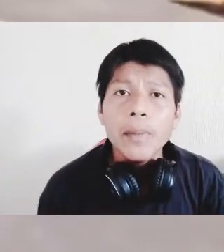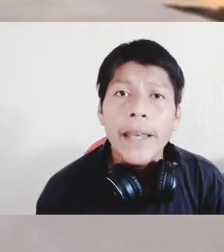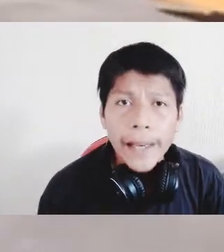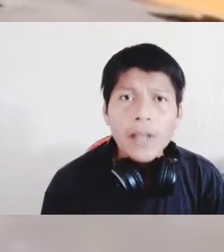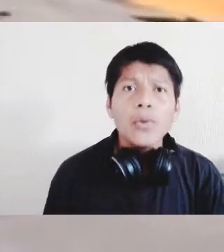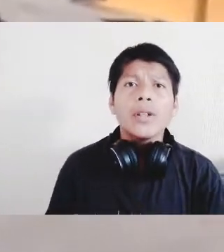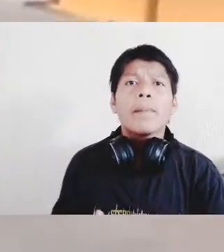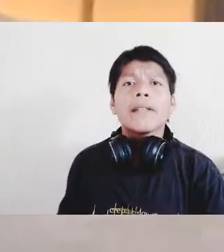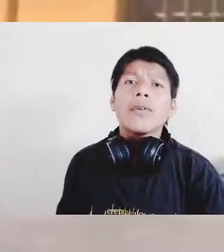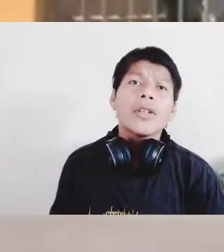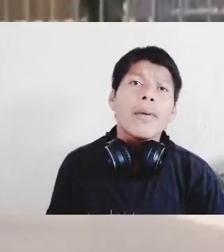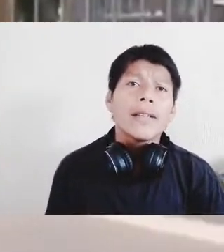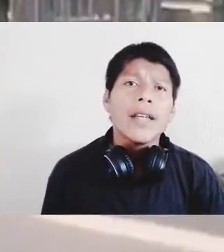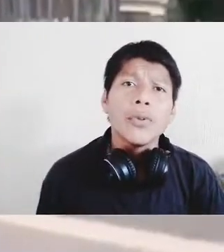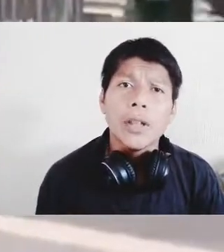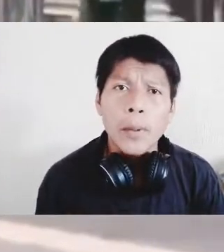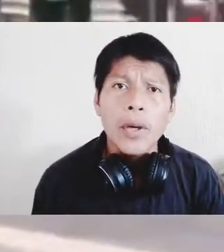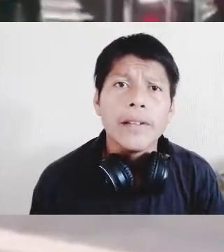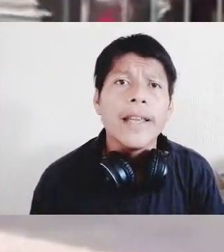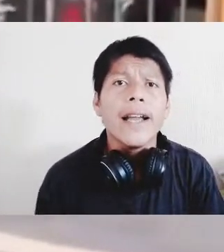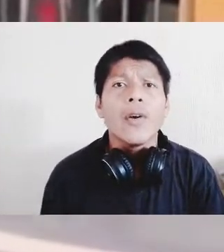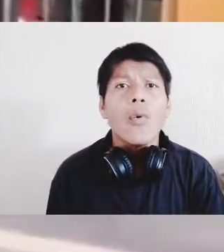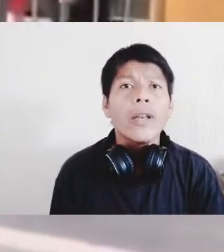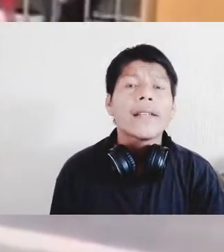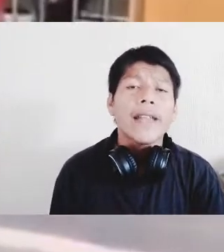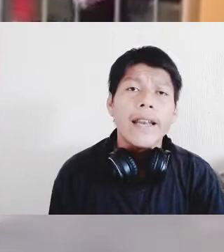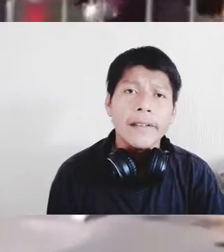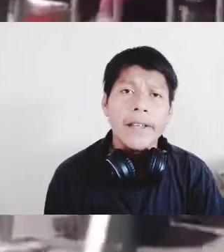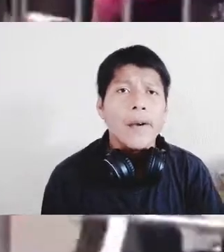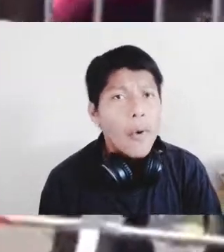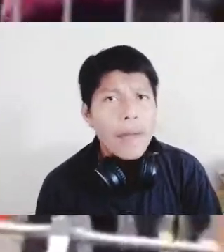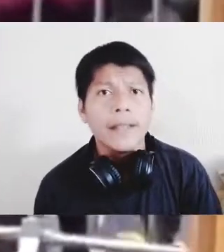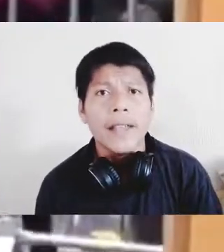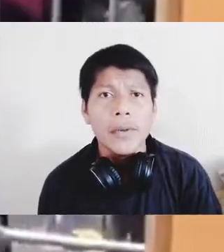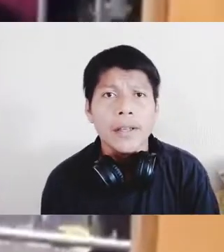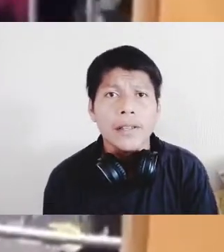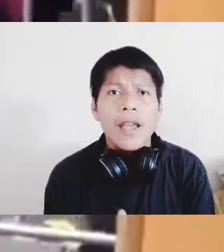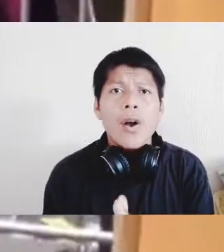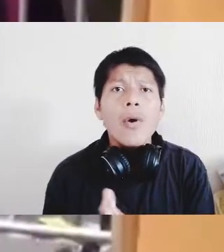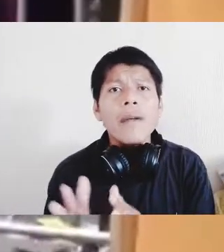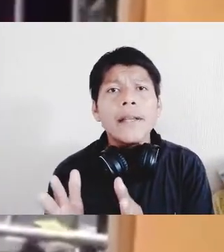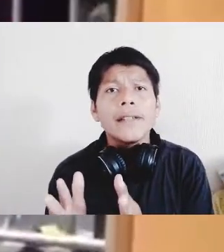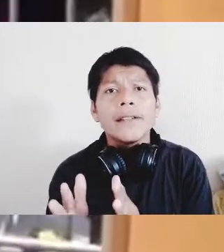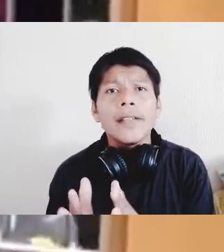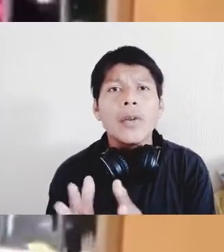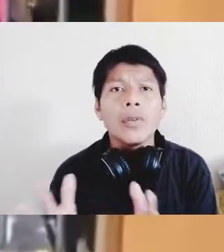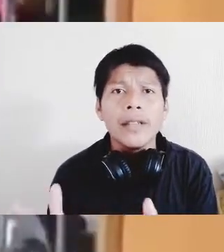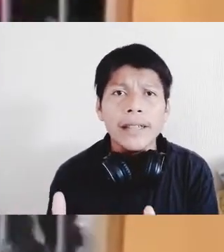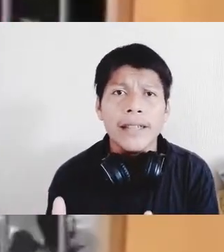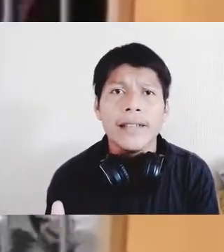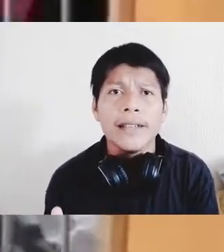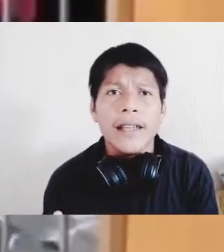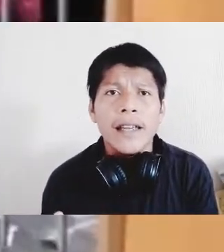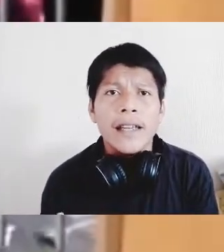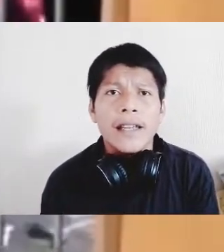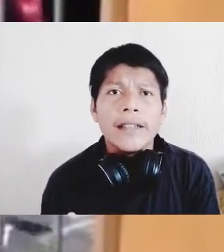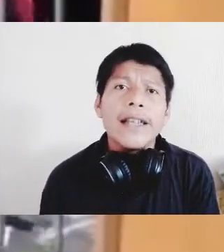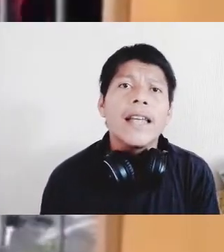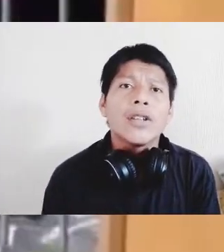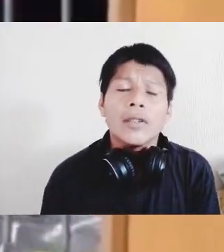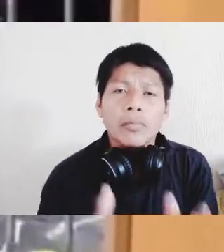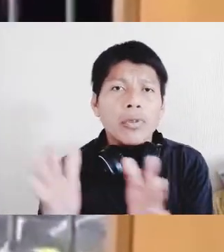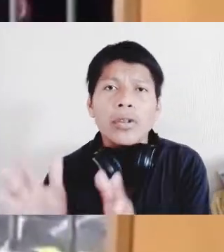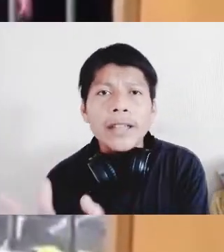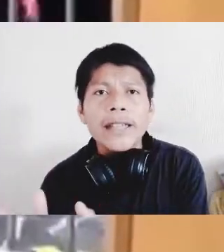amigas y amigos mexicanos y paisanos tabasqueños. Espero que tengan un excelente jueves, señores. Jueves de noticias.